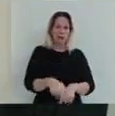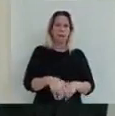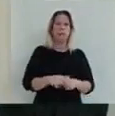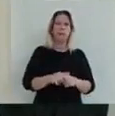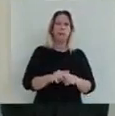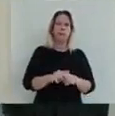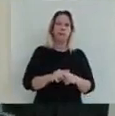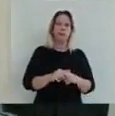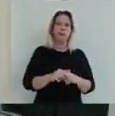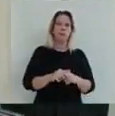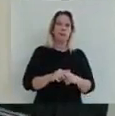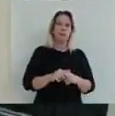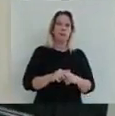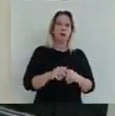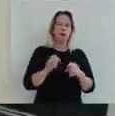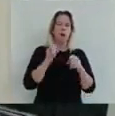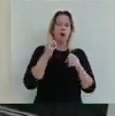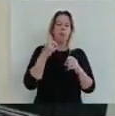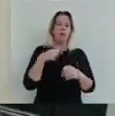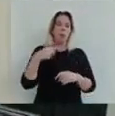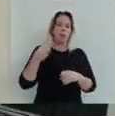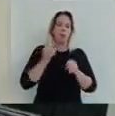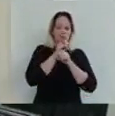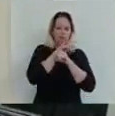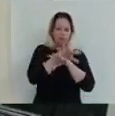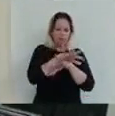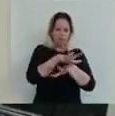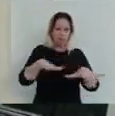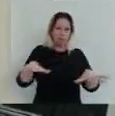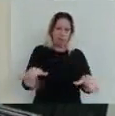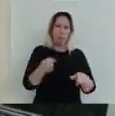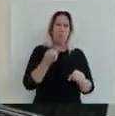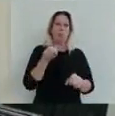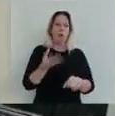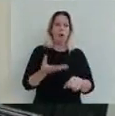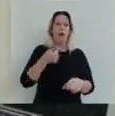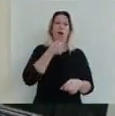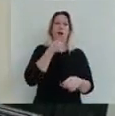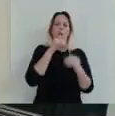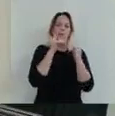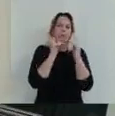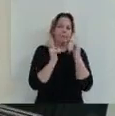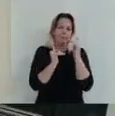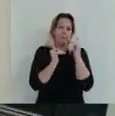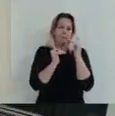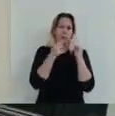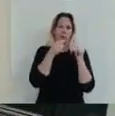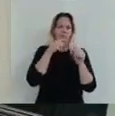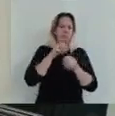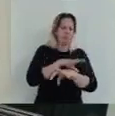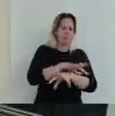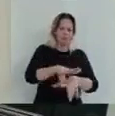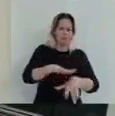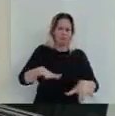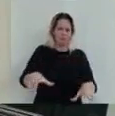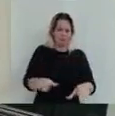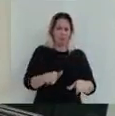esta proliferación, estas circunstancias ambientales determinadas, se produce una proliferación masiva de estas